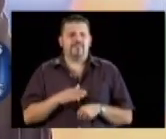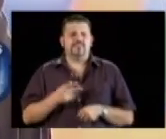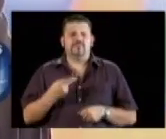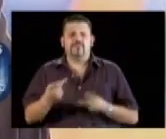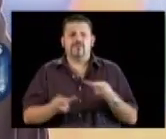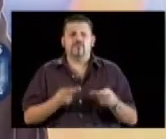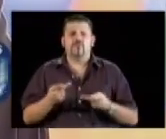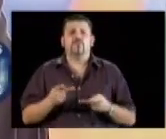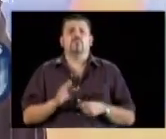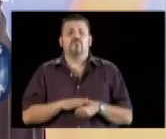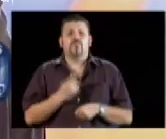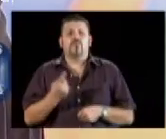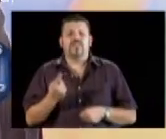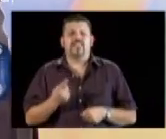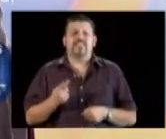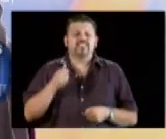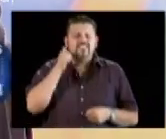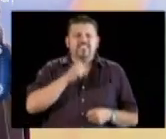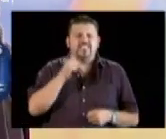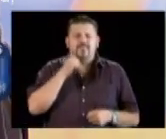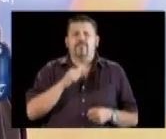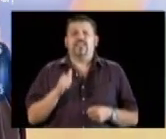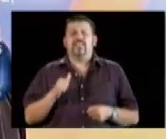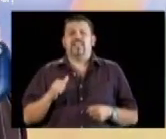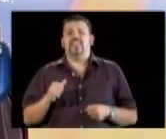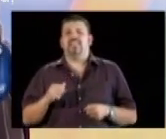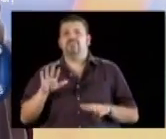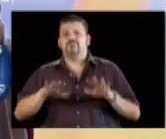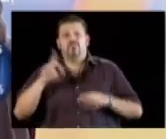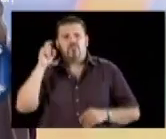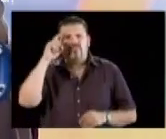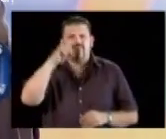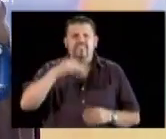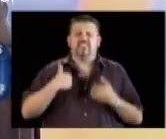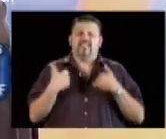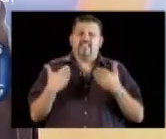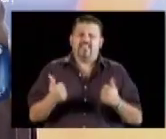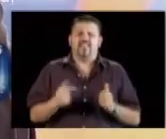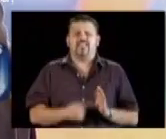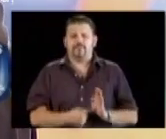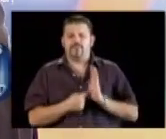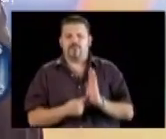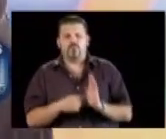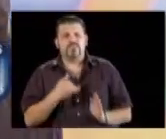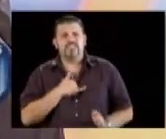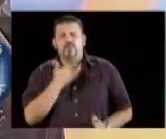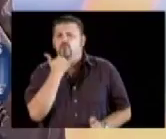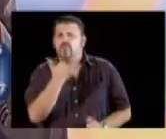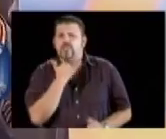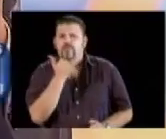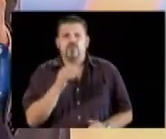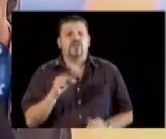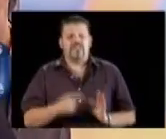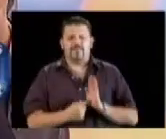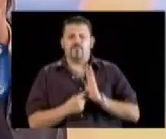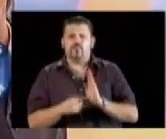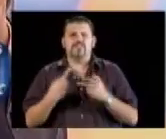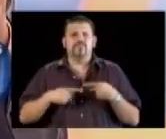costaría que los que son escépticos, los que les cuesta trabajo entender, me demuestren que estoy equivocado? Nos demuestren